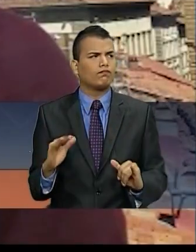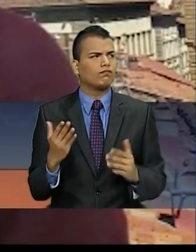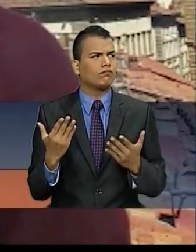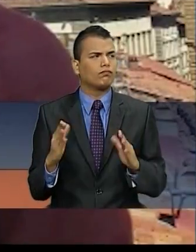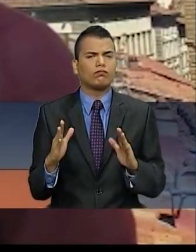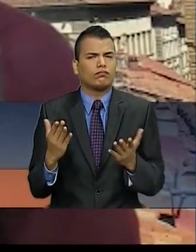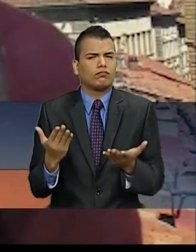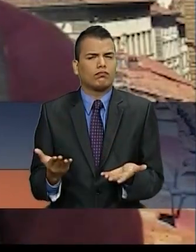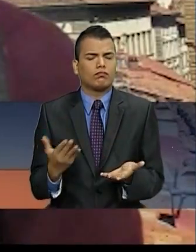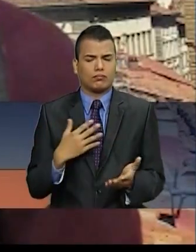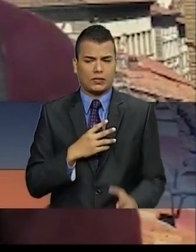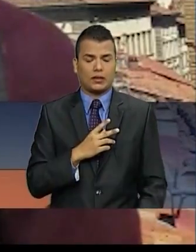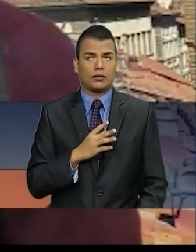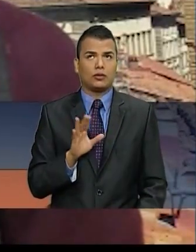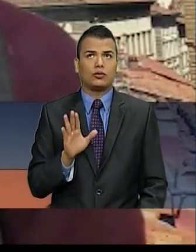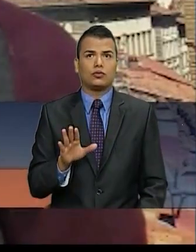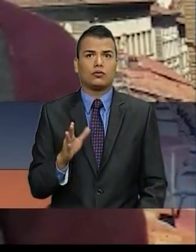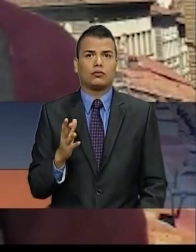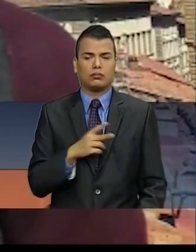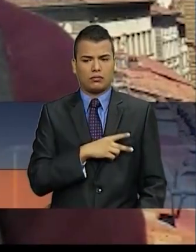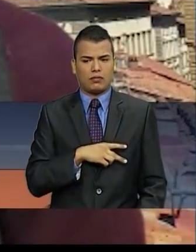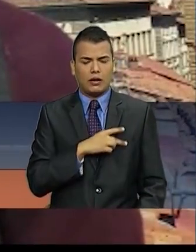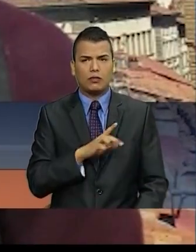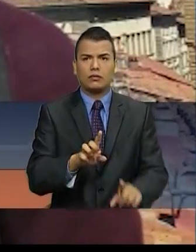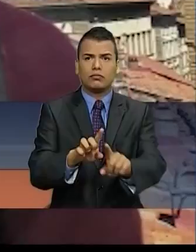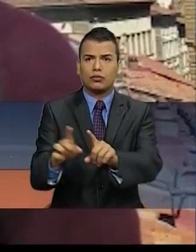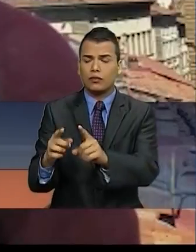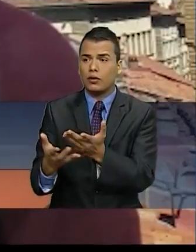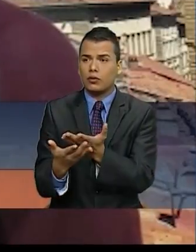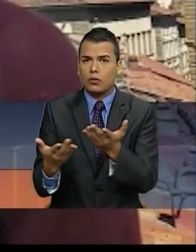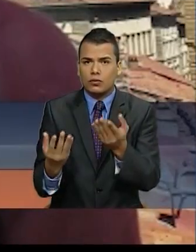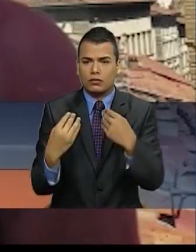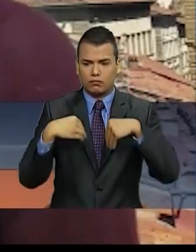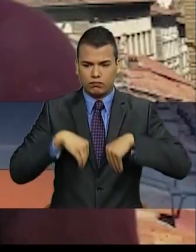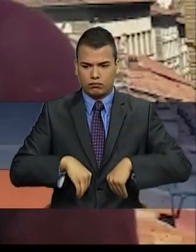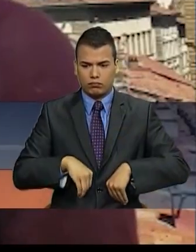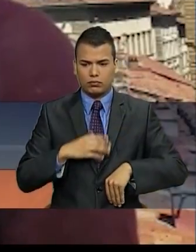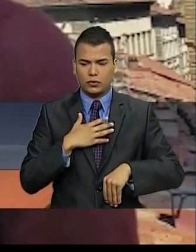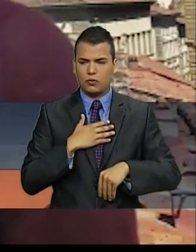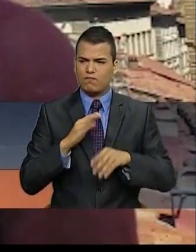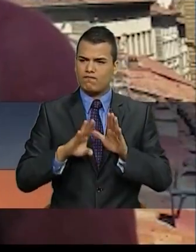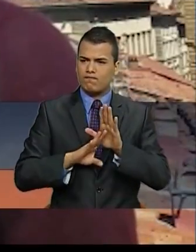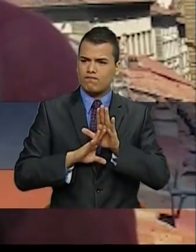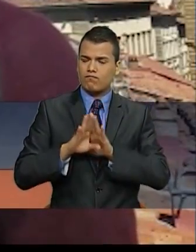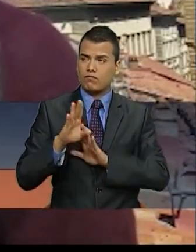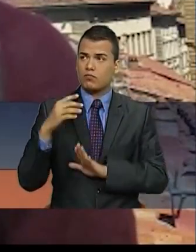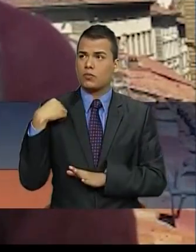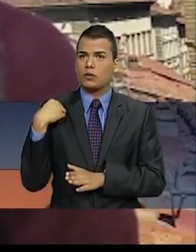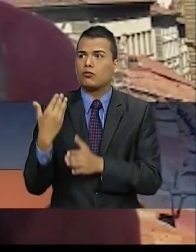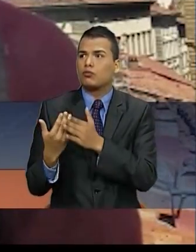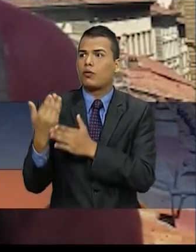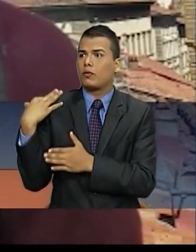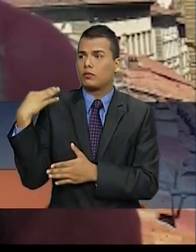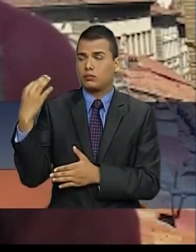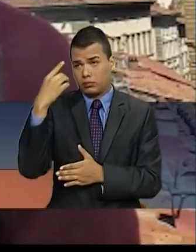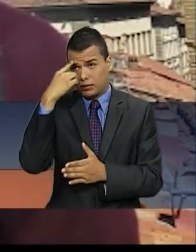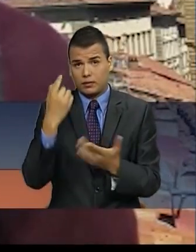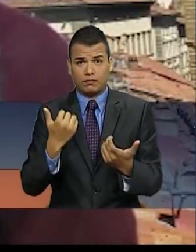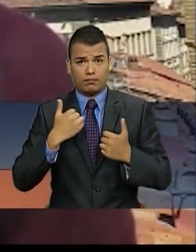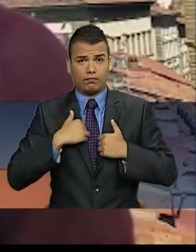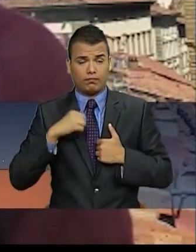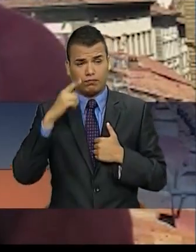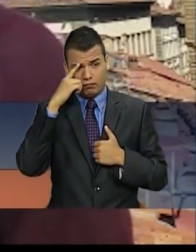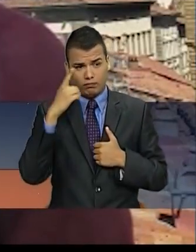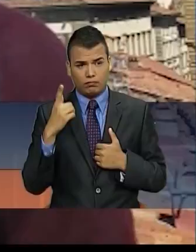o aquellas cosas que te llevan a un sitio son cosas que no se pueden cambiar. Tú